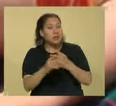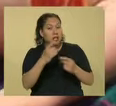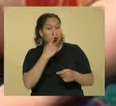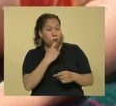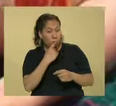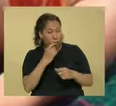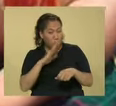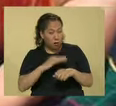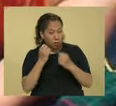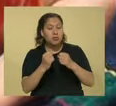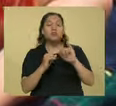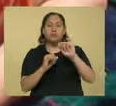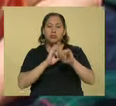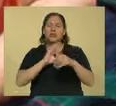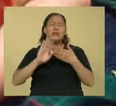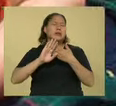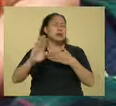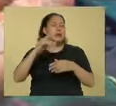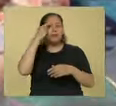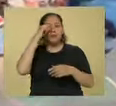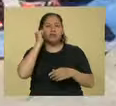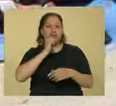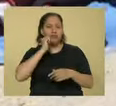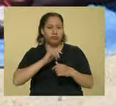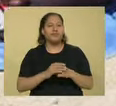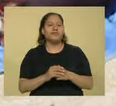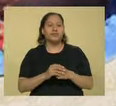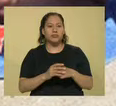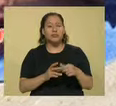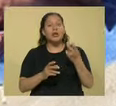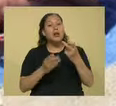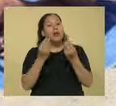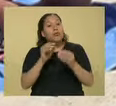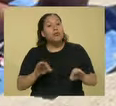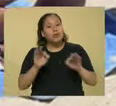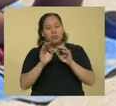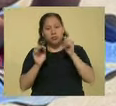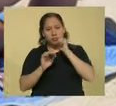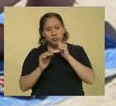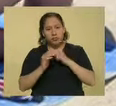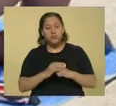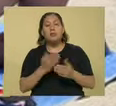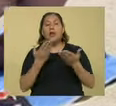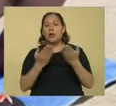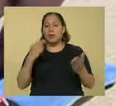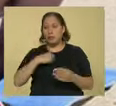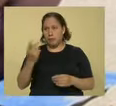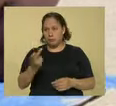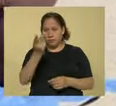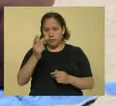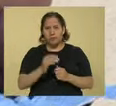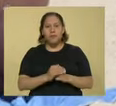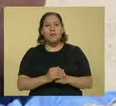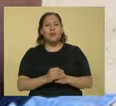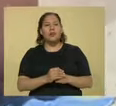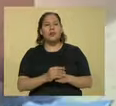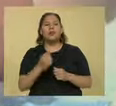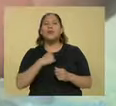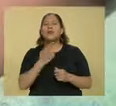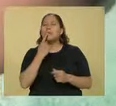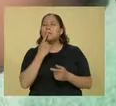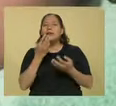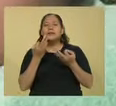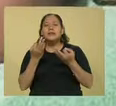más? Sí, puede causar una alergia. Totalmente. Entonces, muy importante. Ahora, yo tengo una pregunta que se me